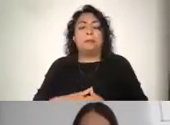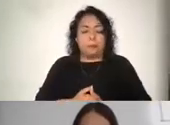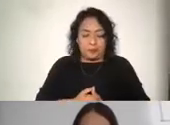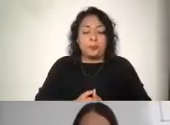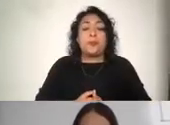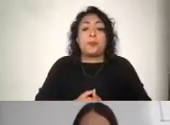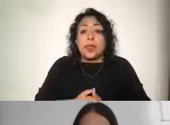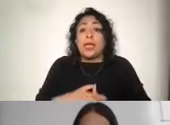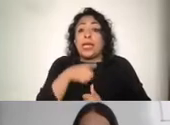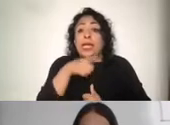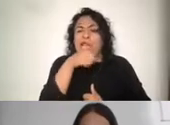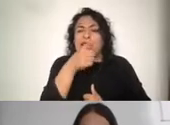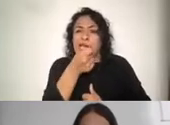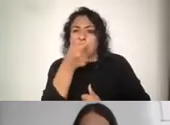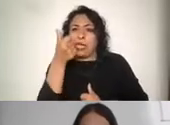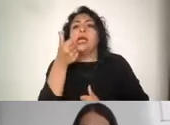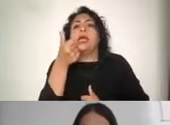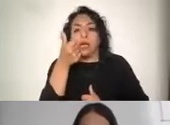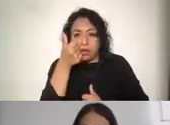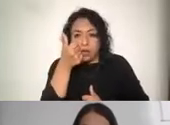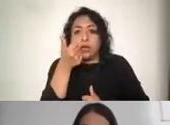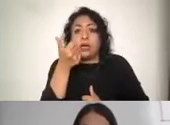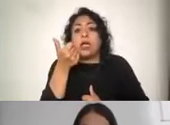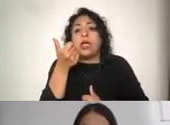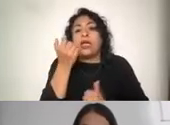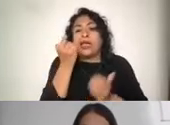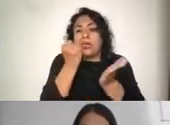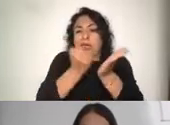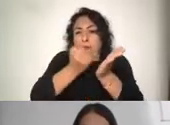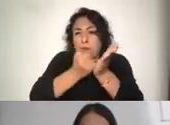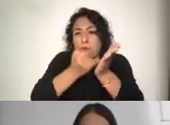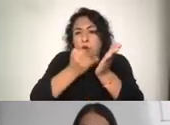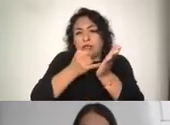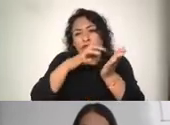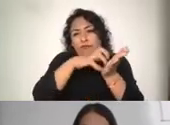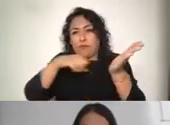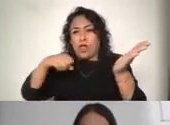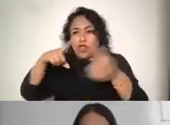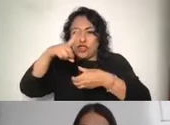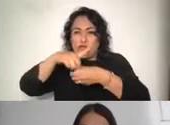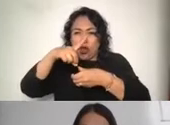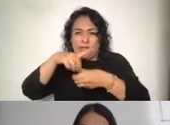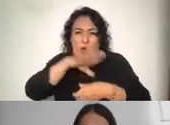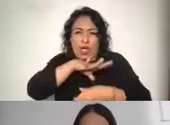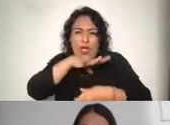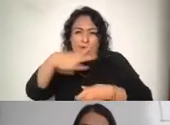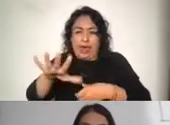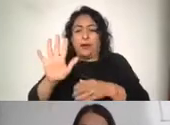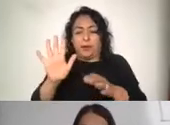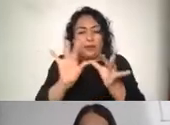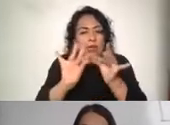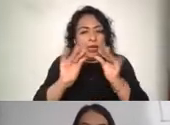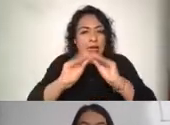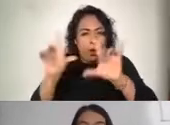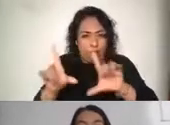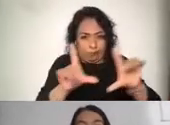hizo esta eliminación es que la deducción global de los donativos, ahora voy a hacer más claro en la siguiente